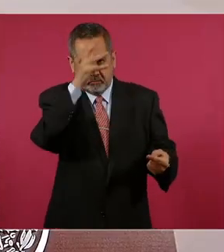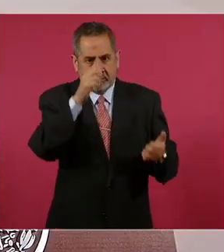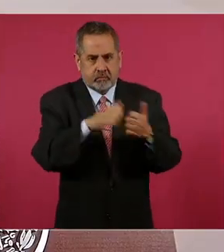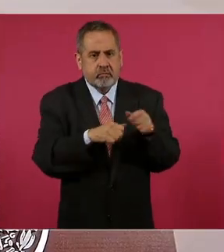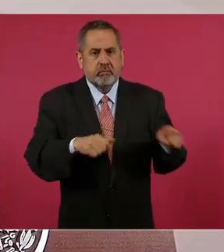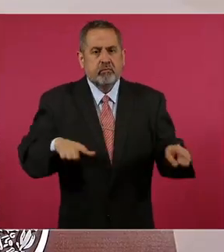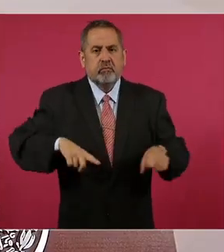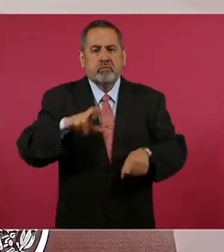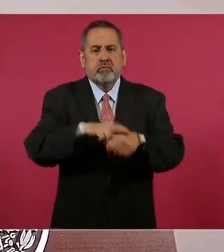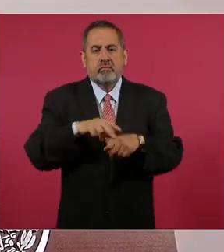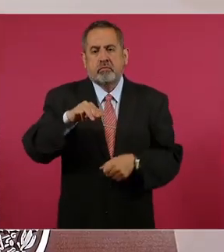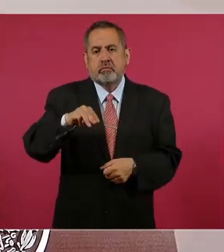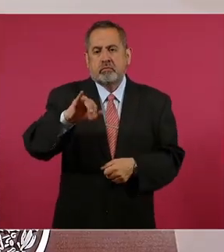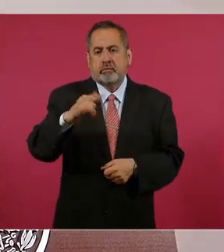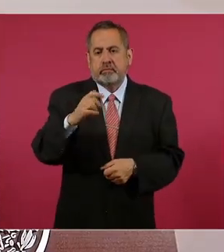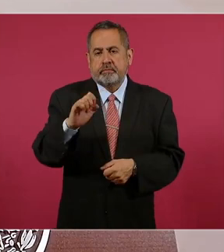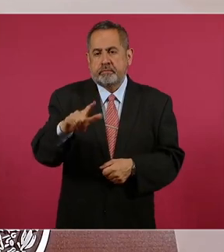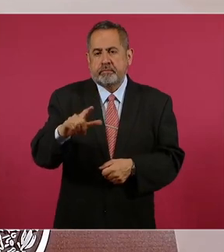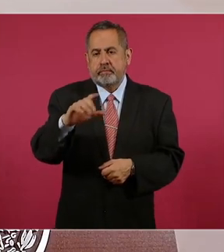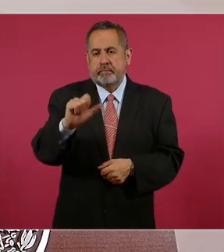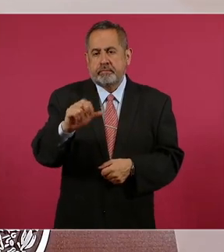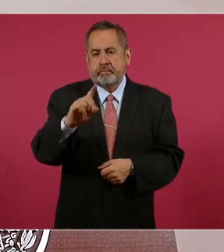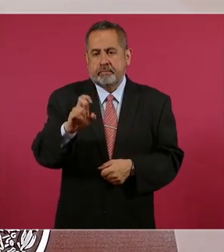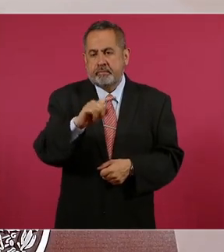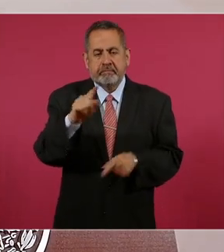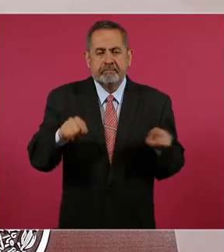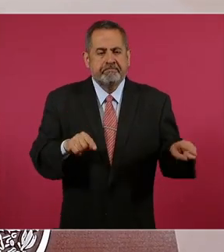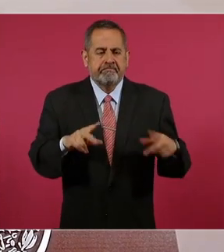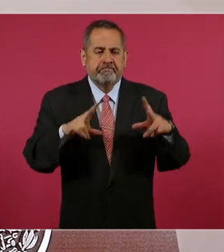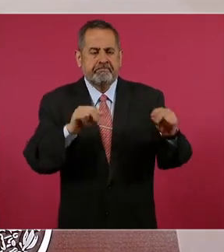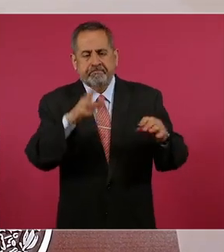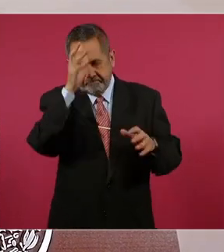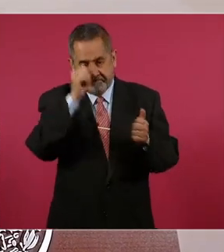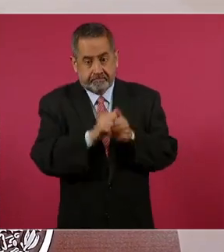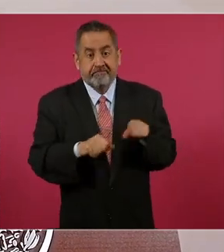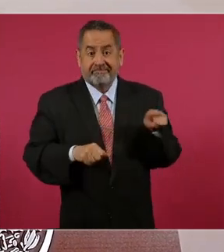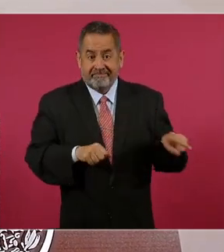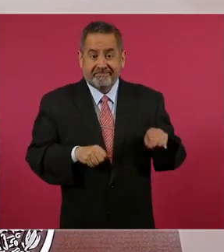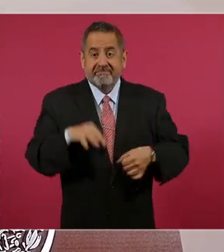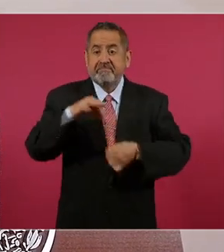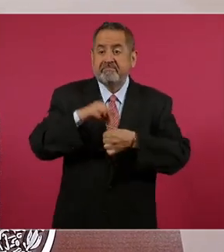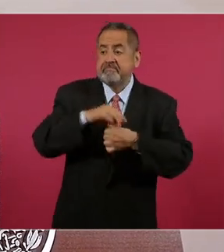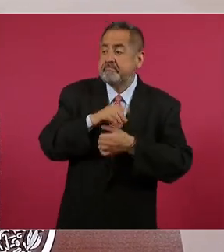Cárdenas. Luego de esa elección fraudulenta,